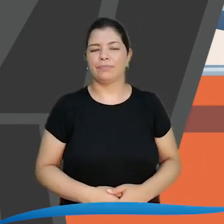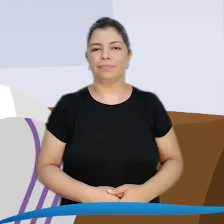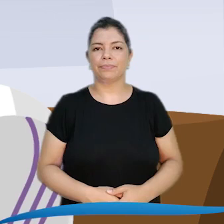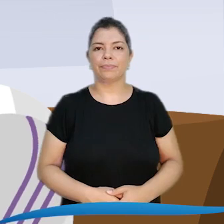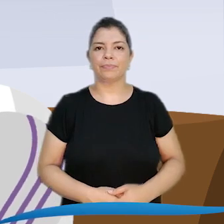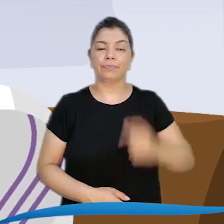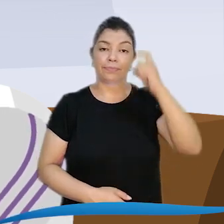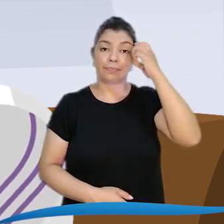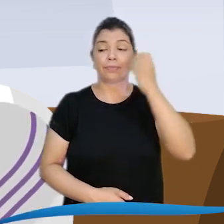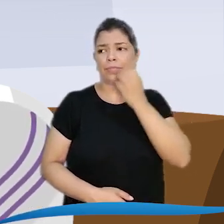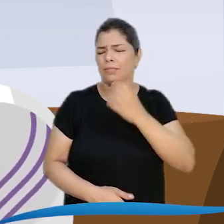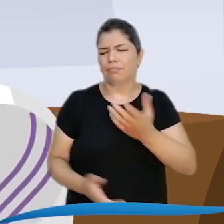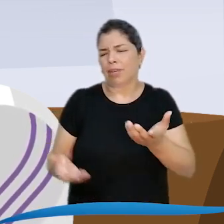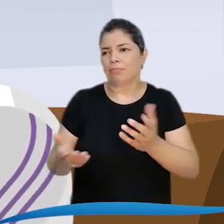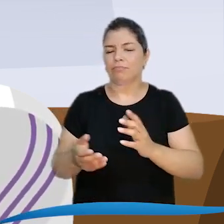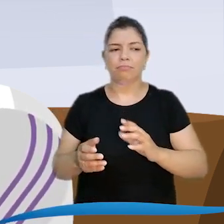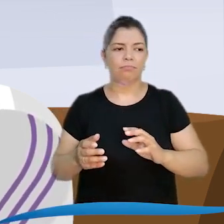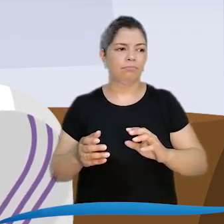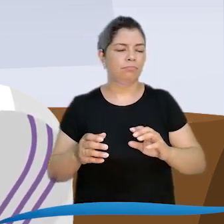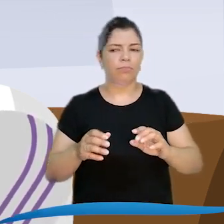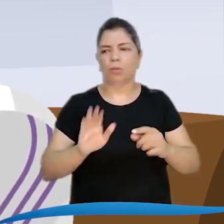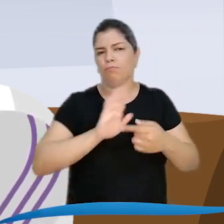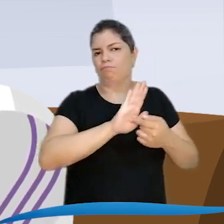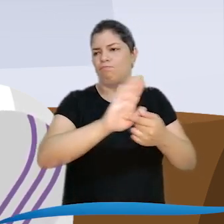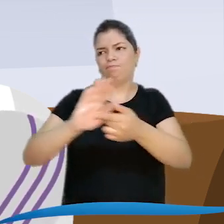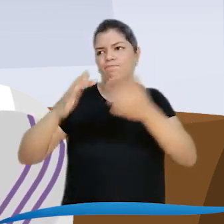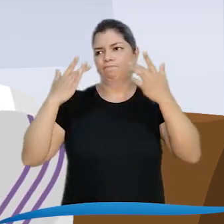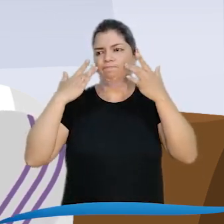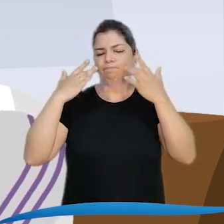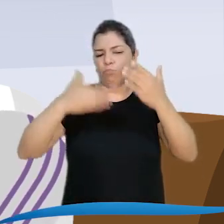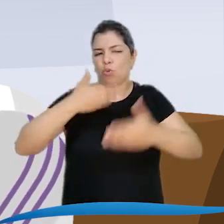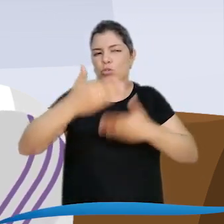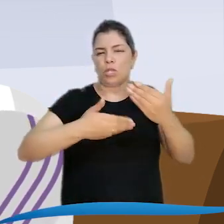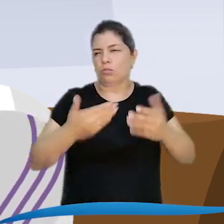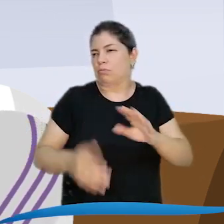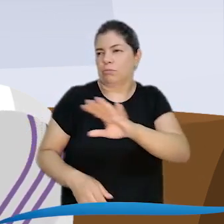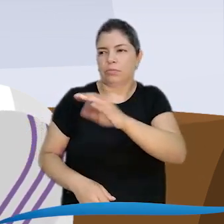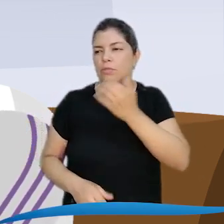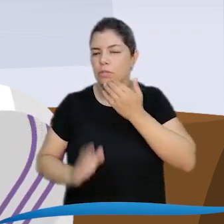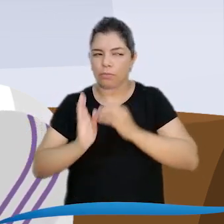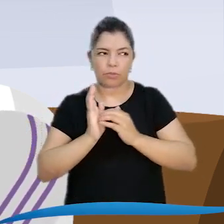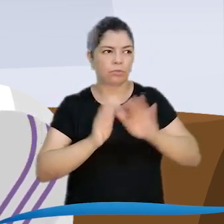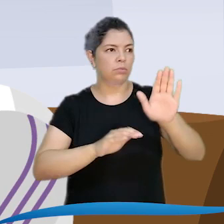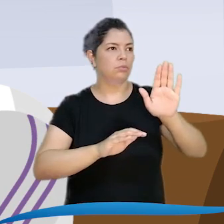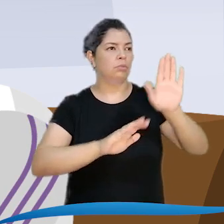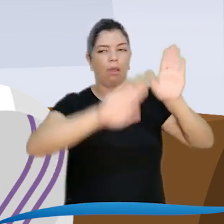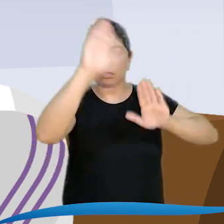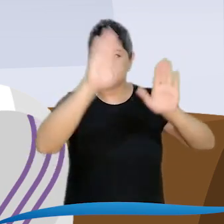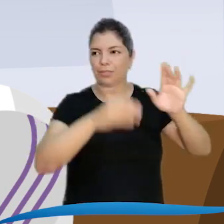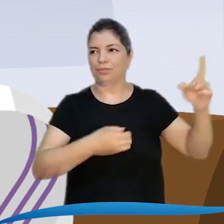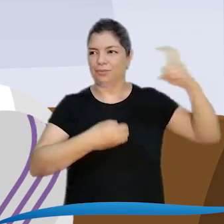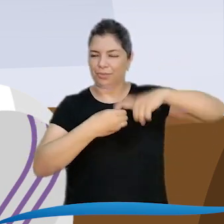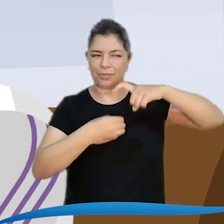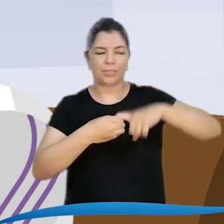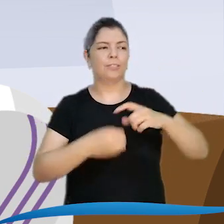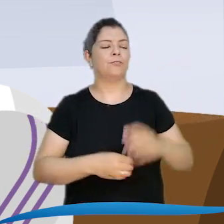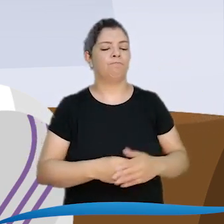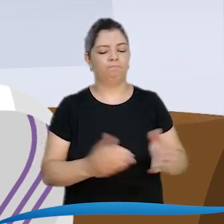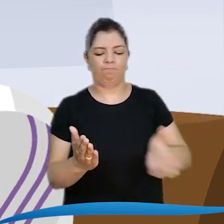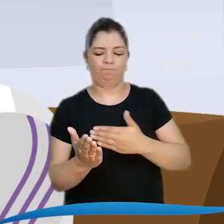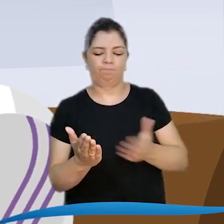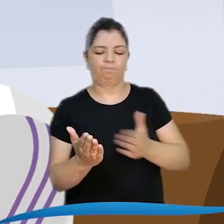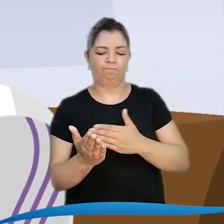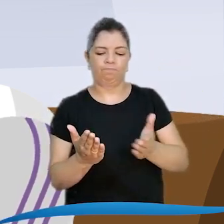perder. En realidad se trata simplemente de mantener la transparencia del proceso y por esa razón, si alguno de los